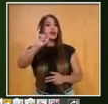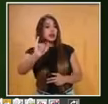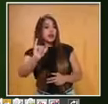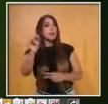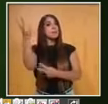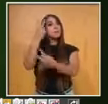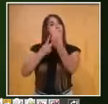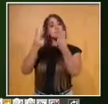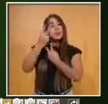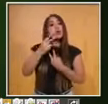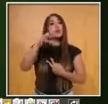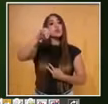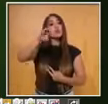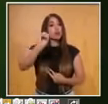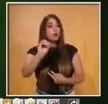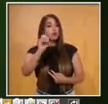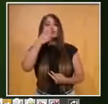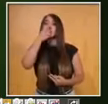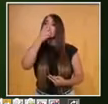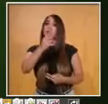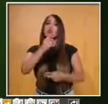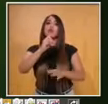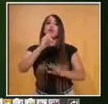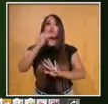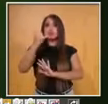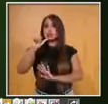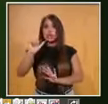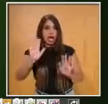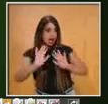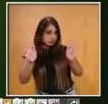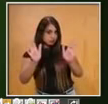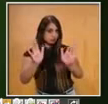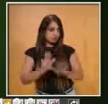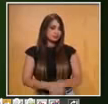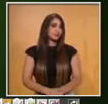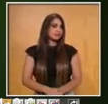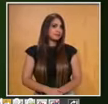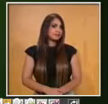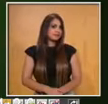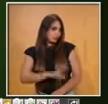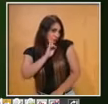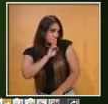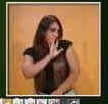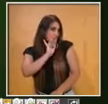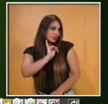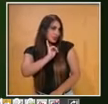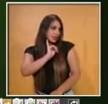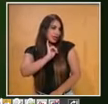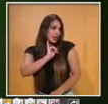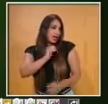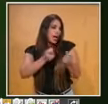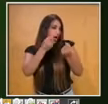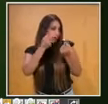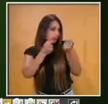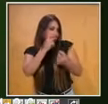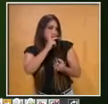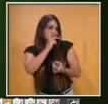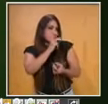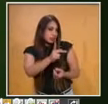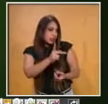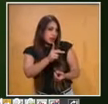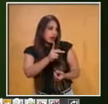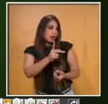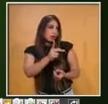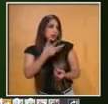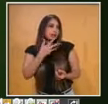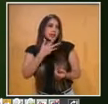y dijo ya. Si observas las pistas para nuestros amigos en radio, hay unas palabras remarcadas en amarillo